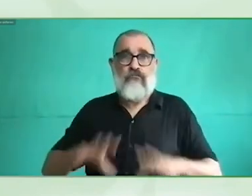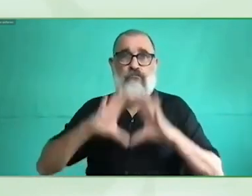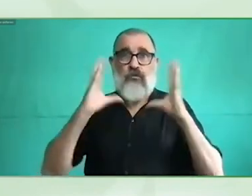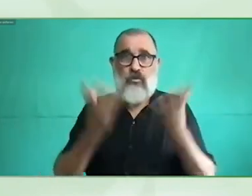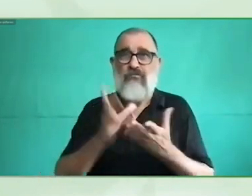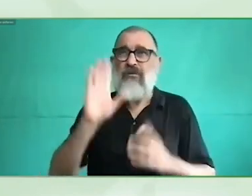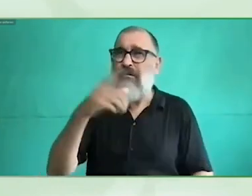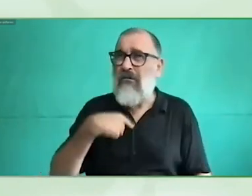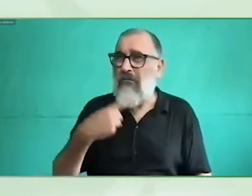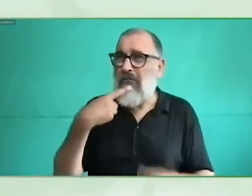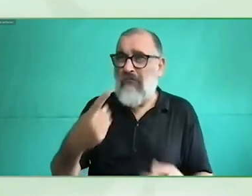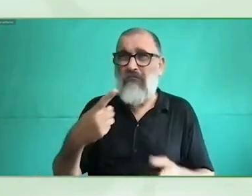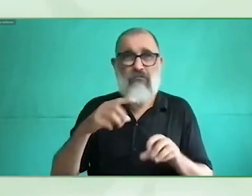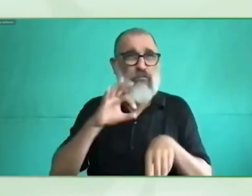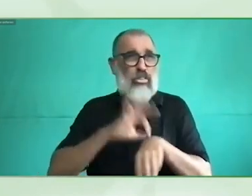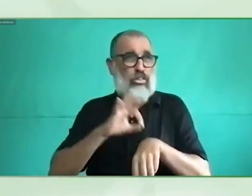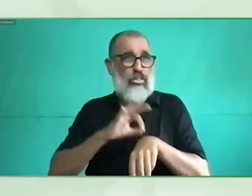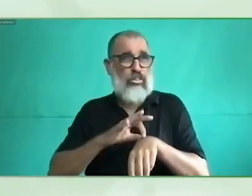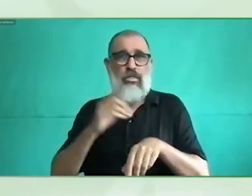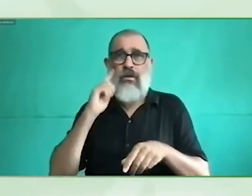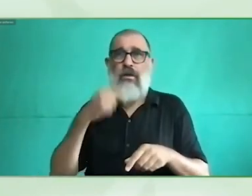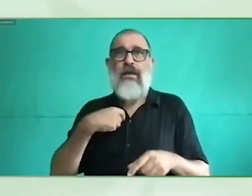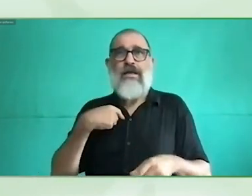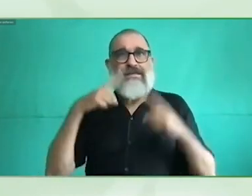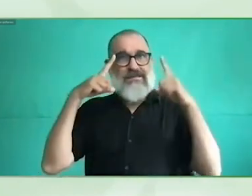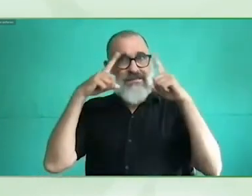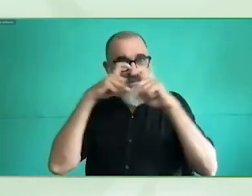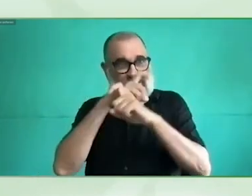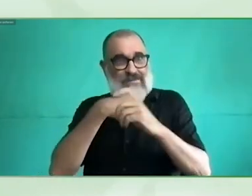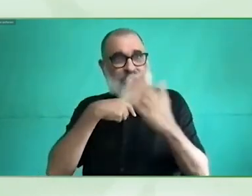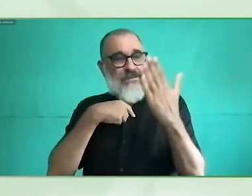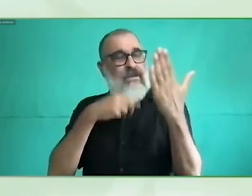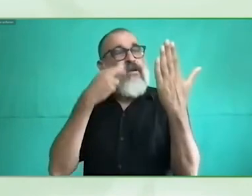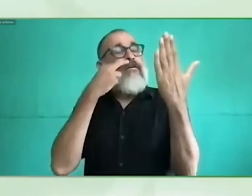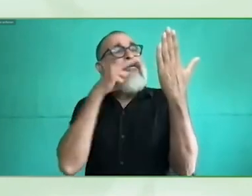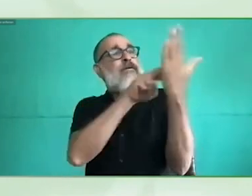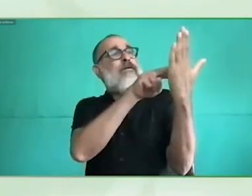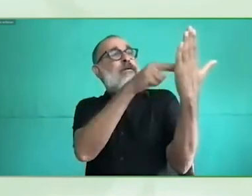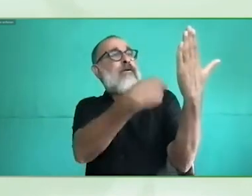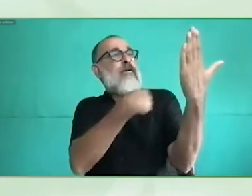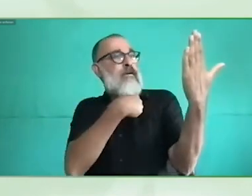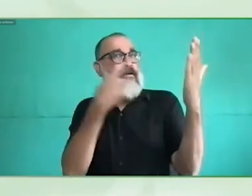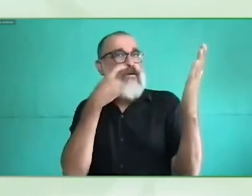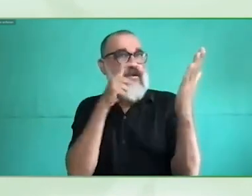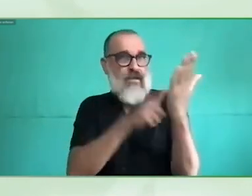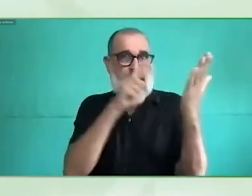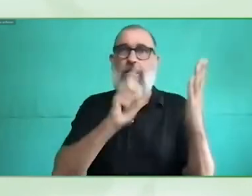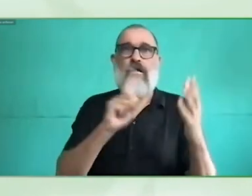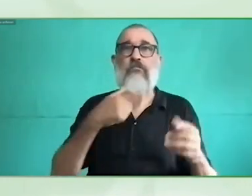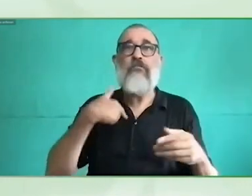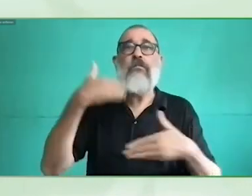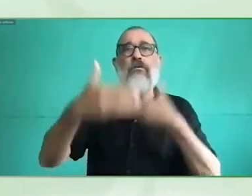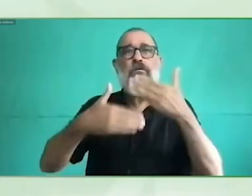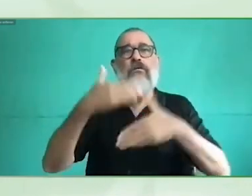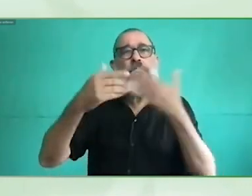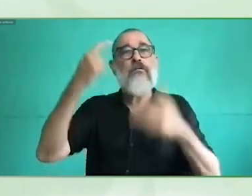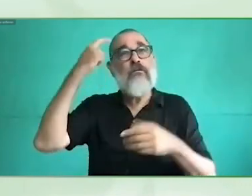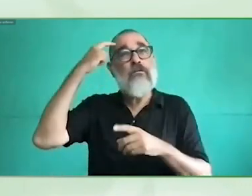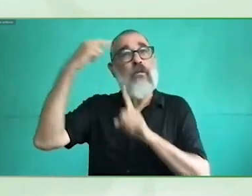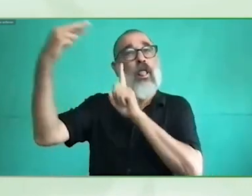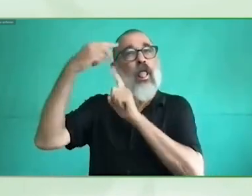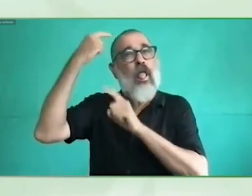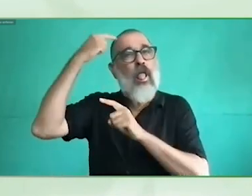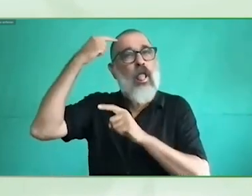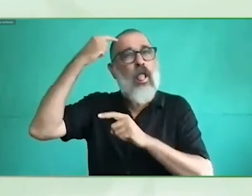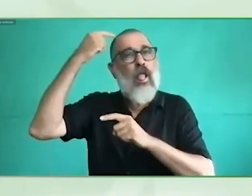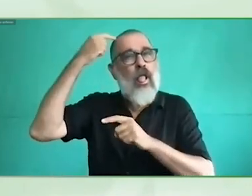quiero ser más un títere de ese discurso médico y empecé a construir todas esas ideas